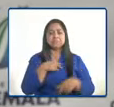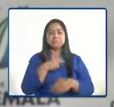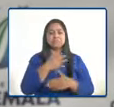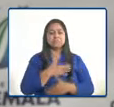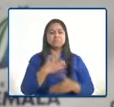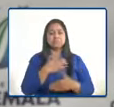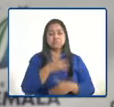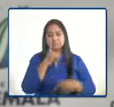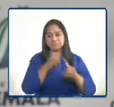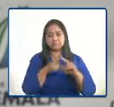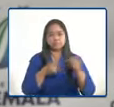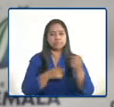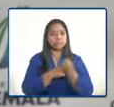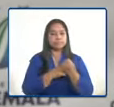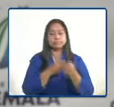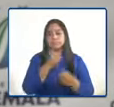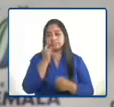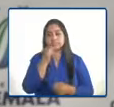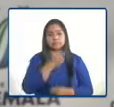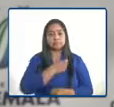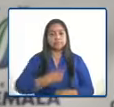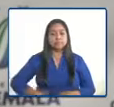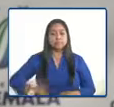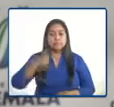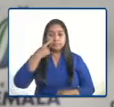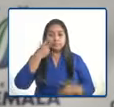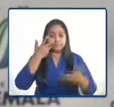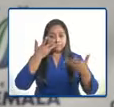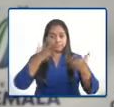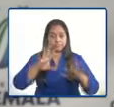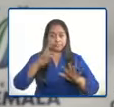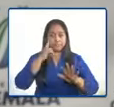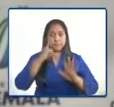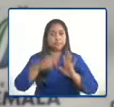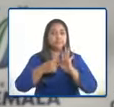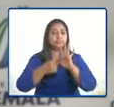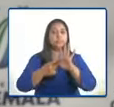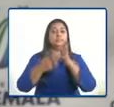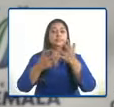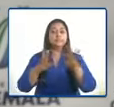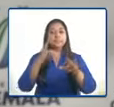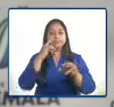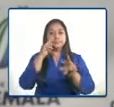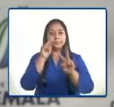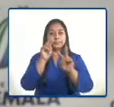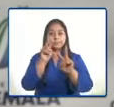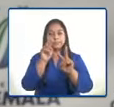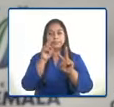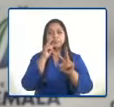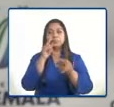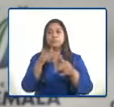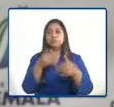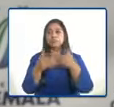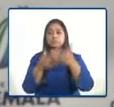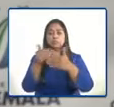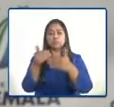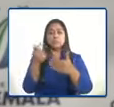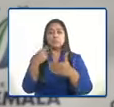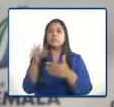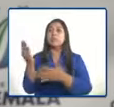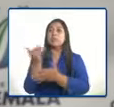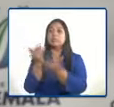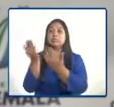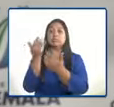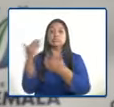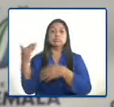con el apoyo del señor presidente hemos podido forjar ya una ruta para poder traer nuevas aerolíneas a